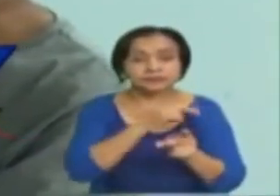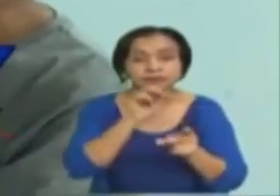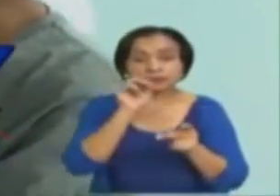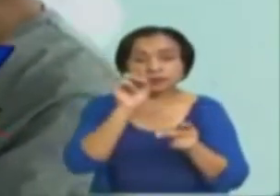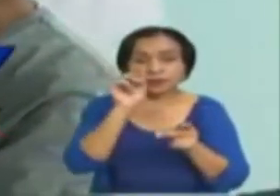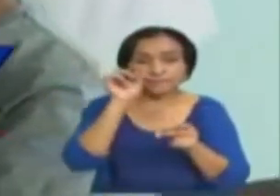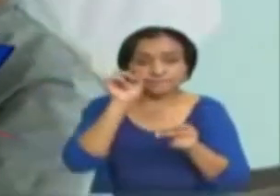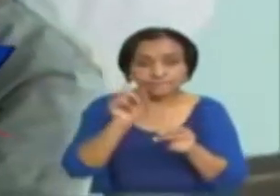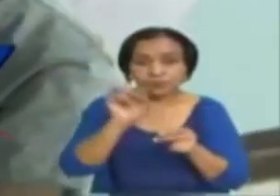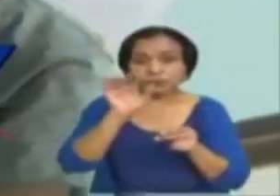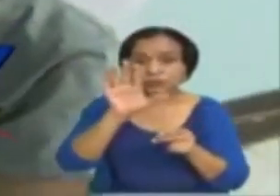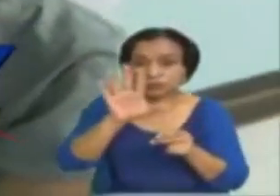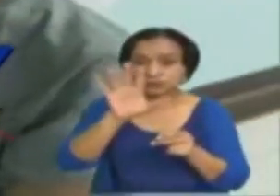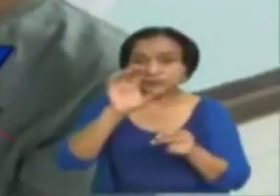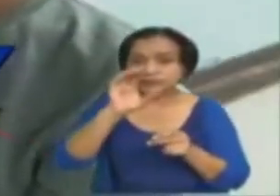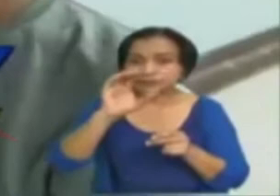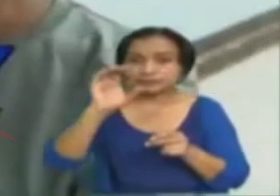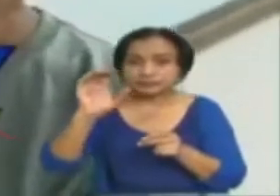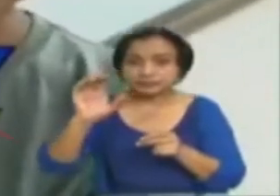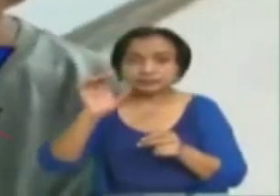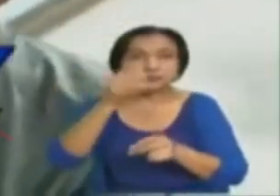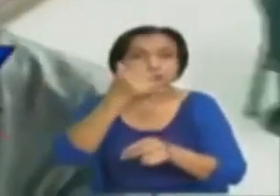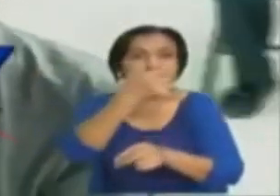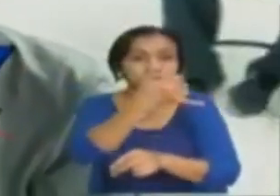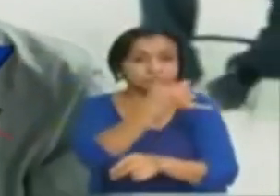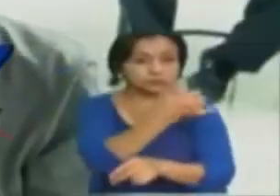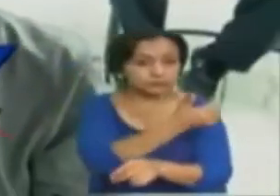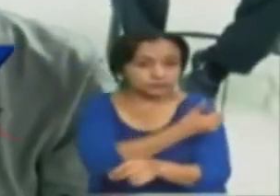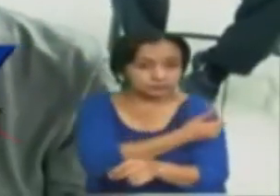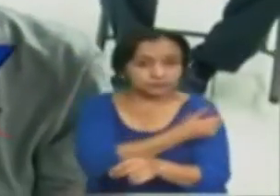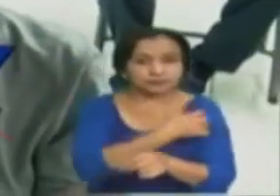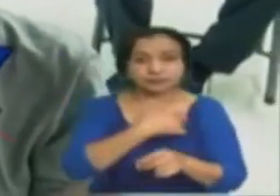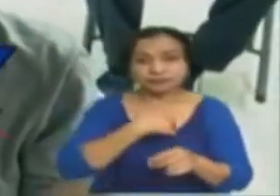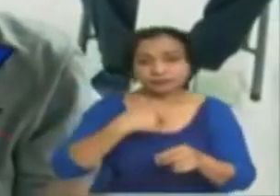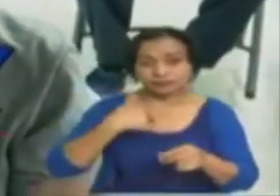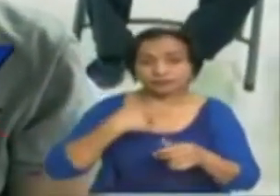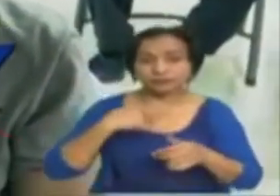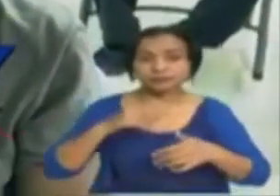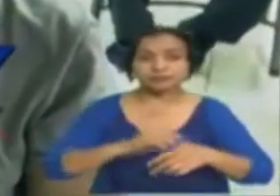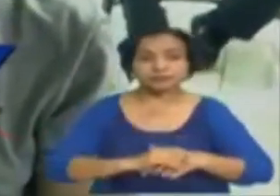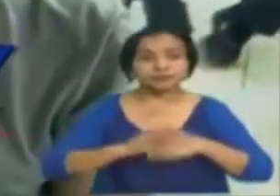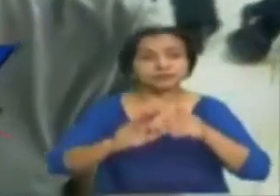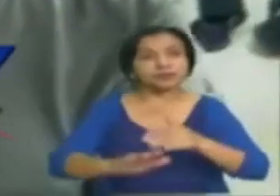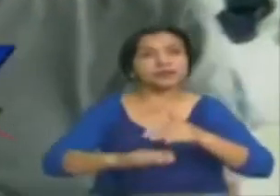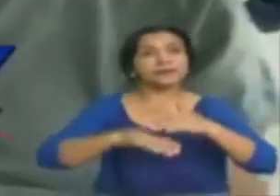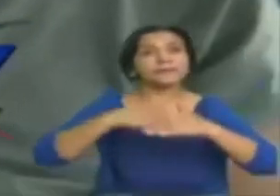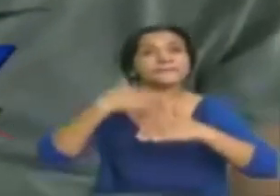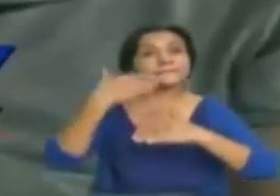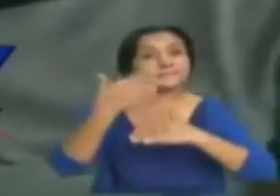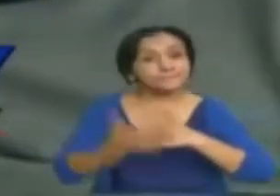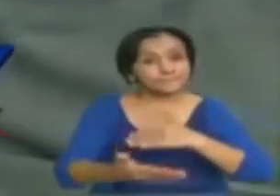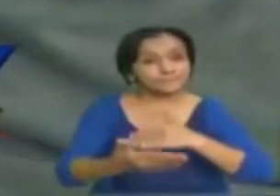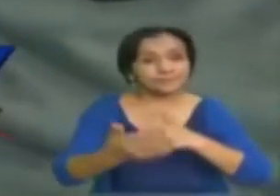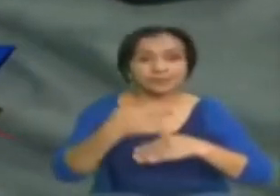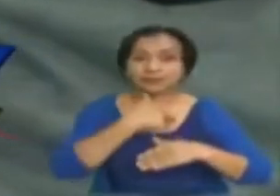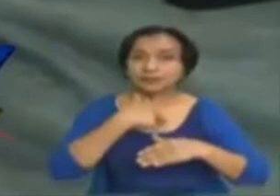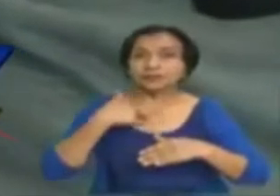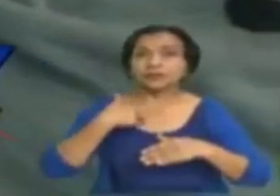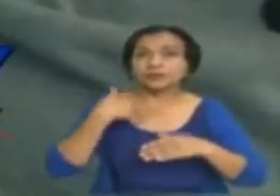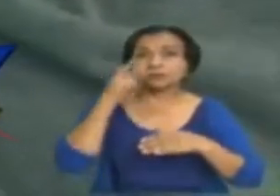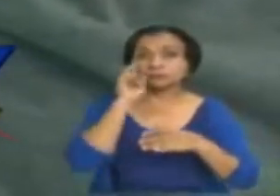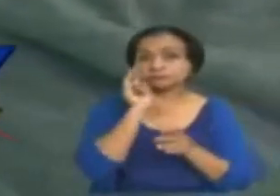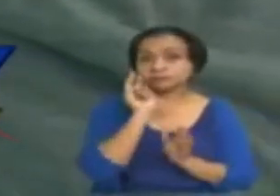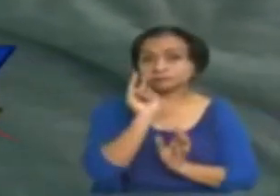San Juan de 8 a 11 se estará inmunizando en el Instituto de Medicina Natural, también en el Centro de Salud Adolfo Larga